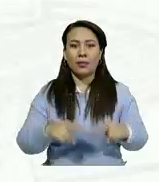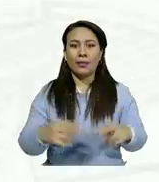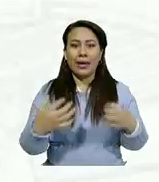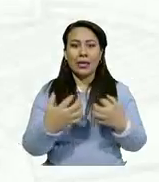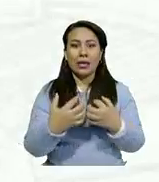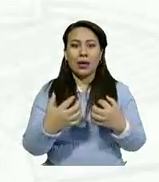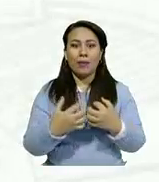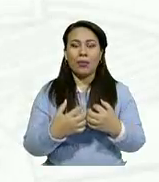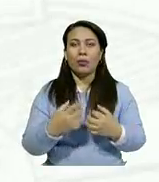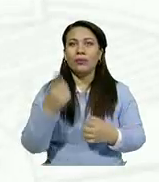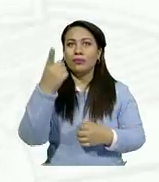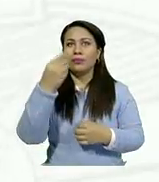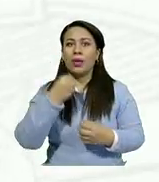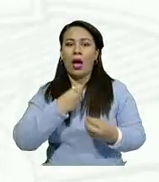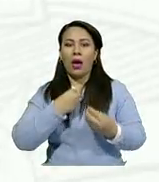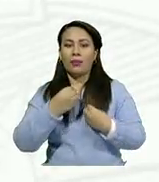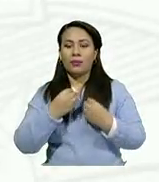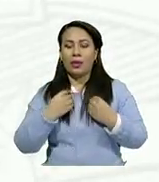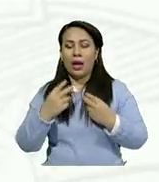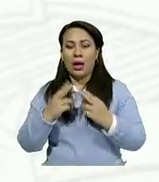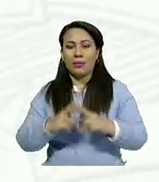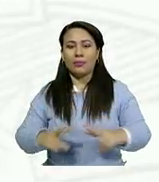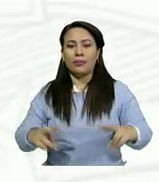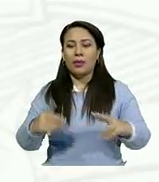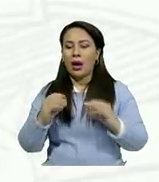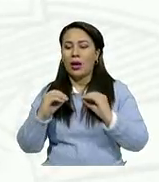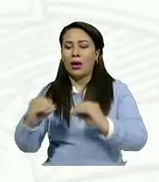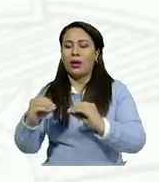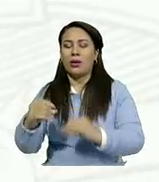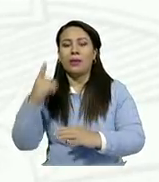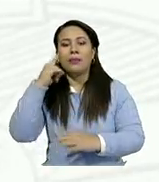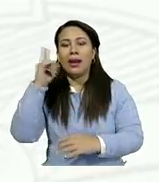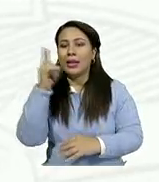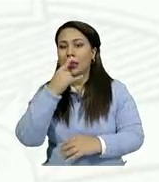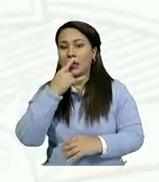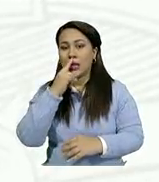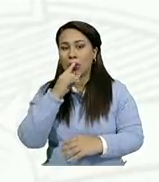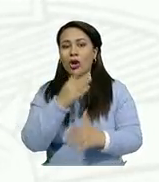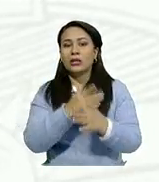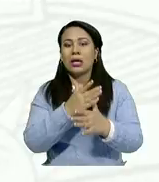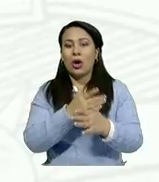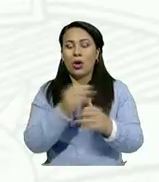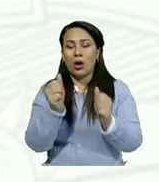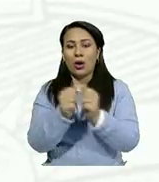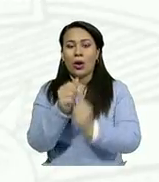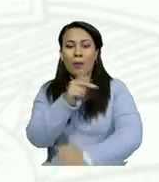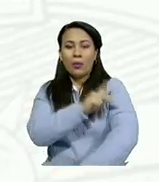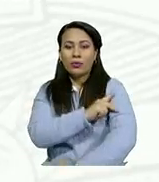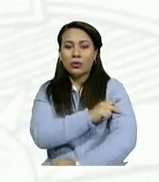de la institución ha creado nuevas medidas de prevención, donde prime una cultura de paz en la